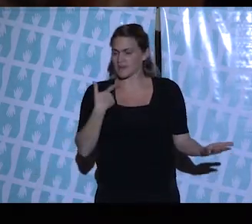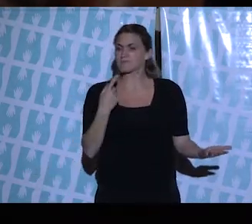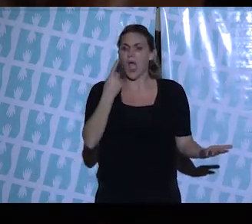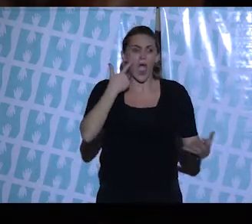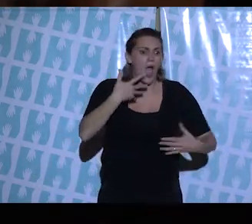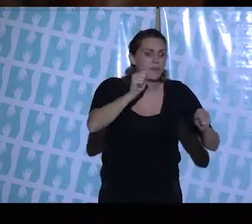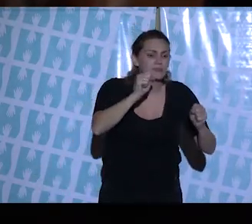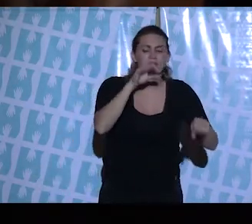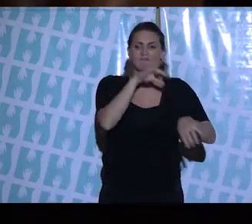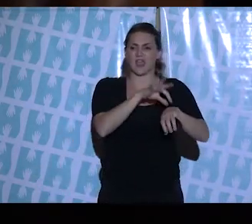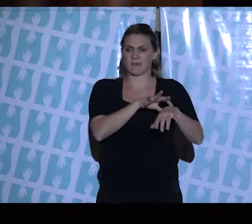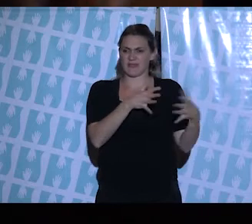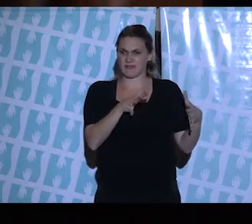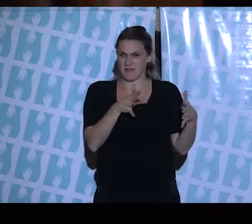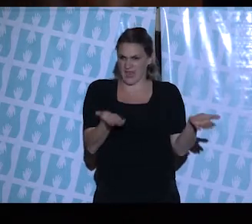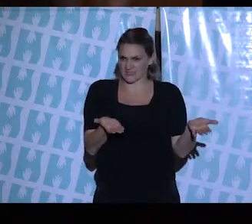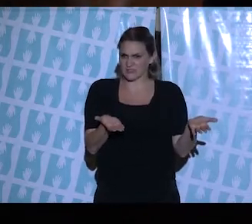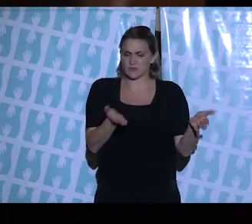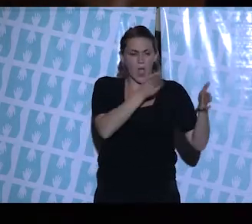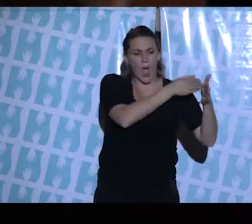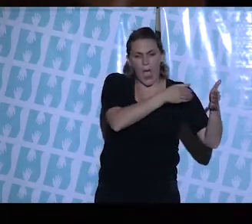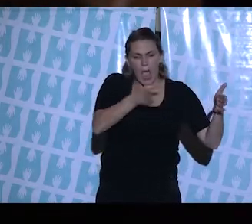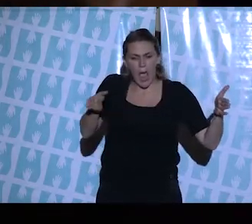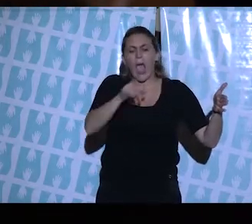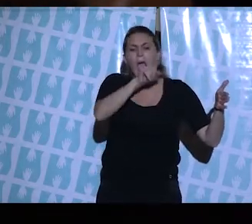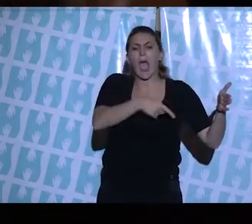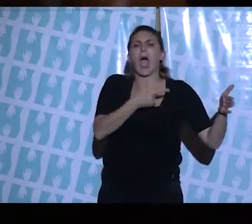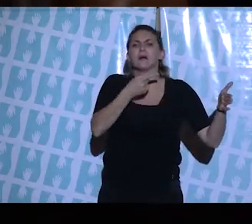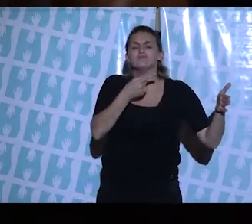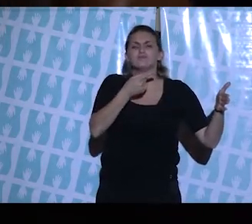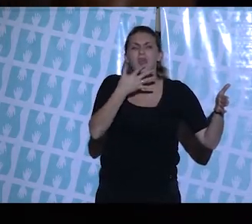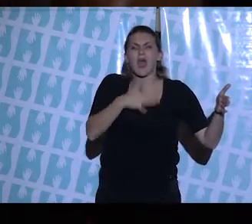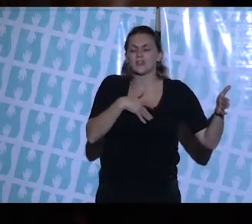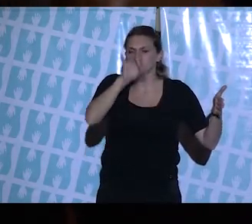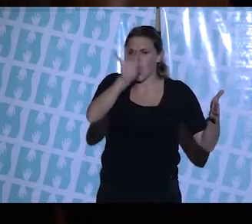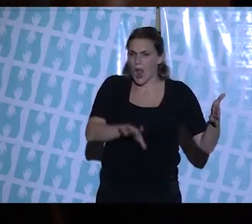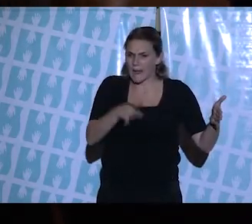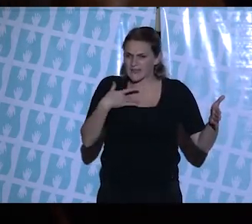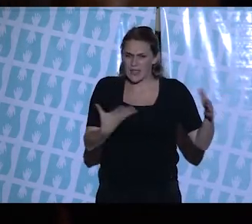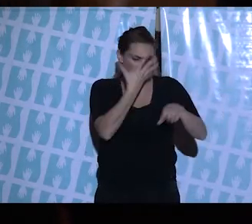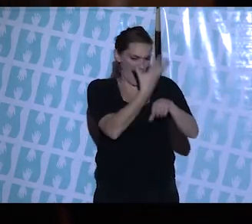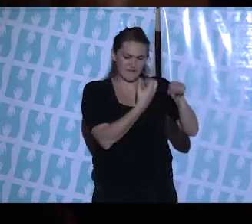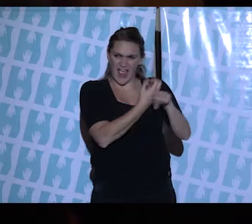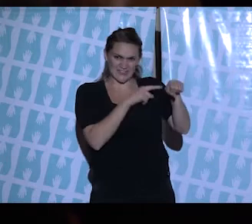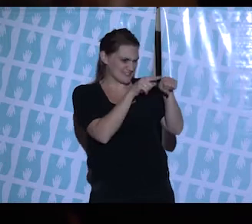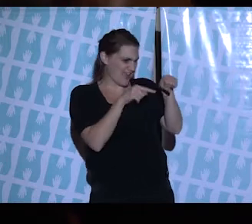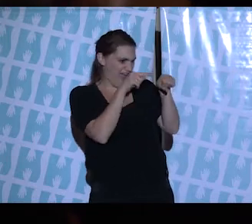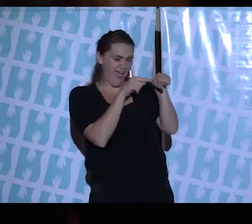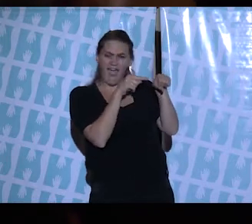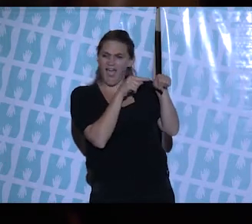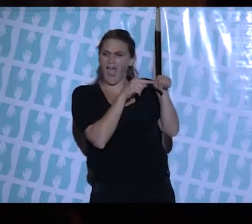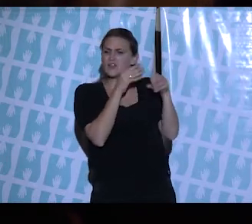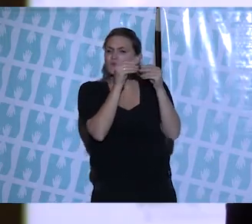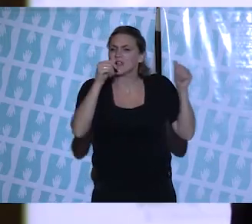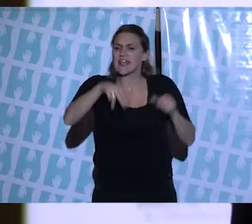Parkinson se produce no solamente porque se enferman esas neuronas negras de la sustancia nigra y se